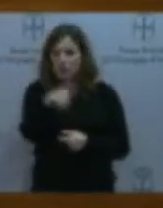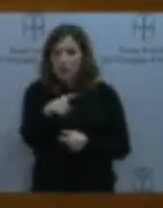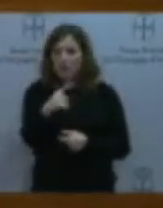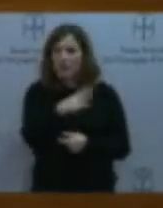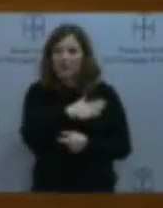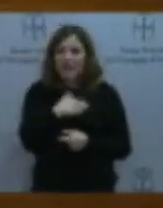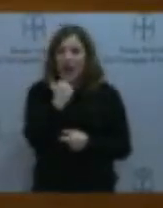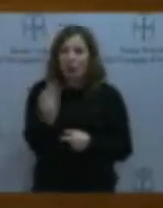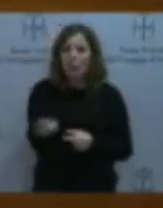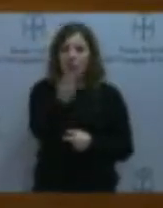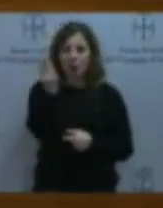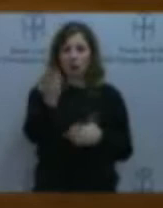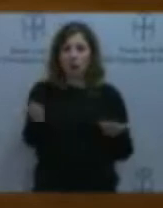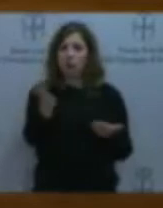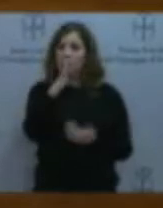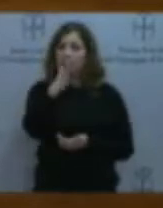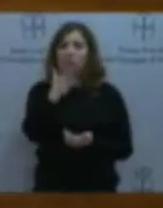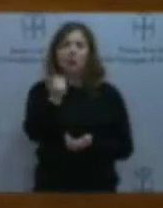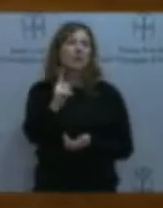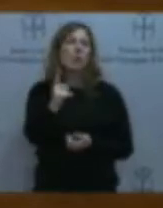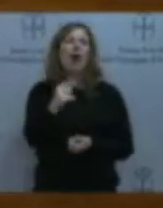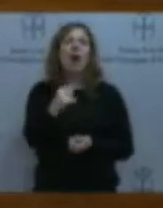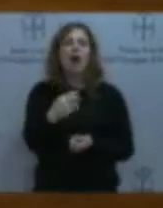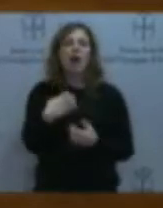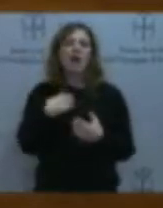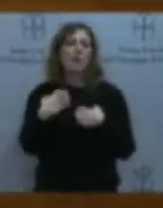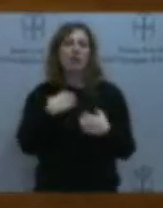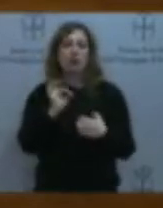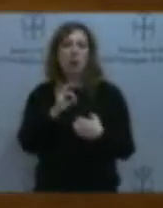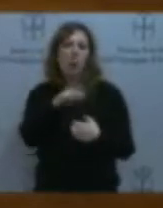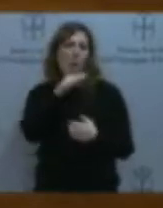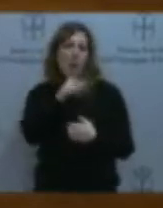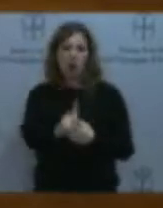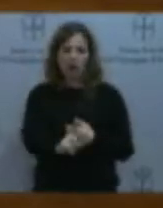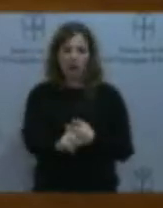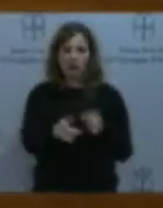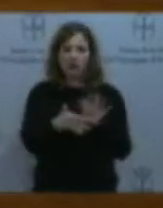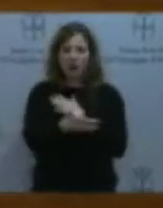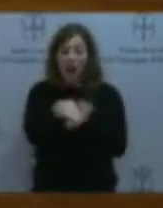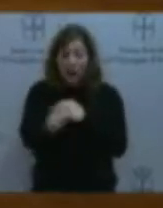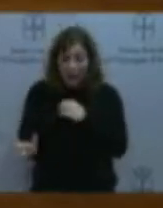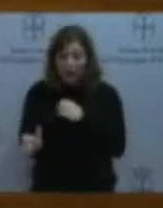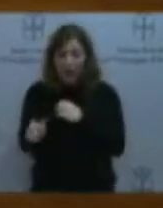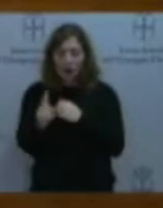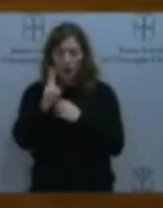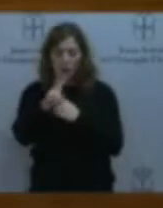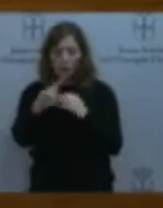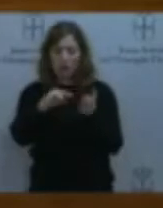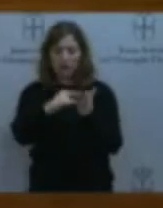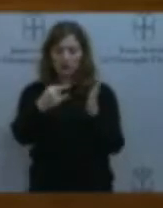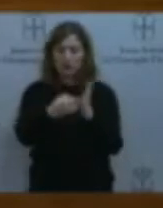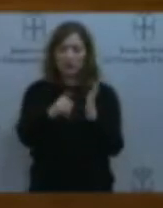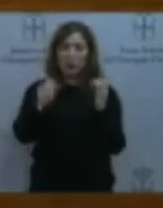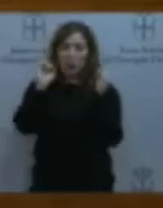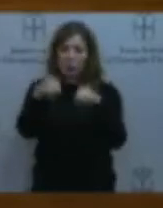mejor. Por tanto, no se trata de un simple cabreo, se trata de gente que vio desmoronarse un sistema y un pacto